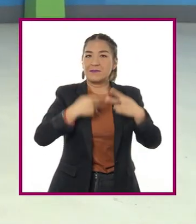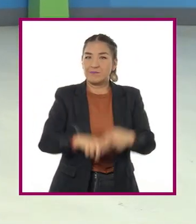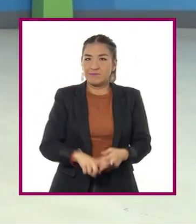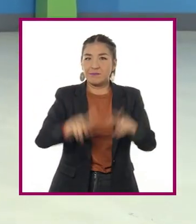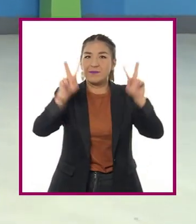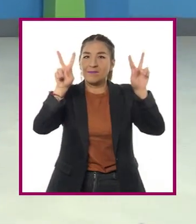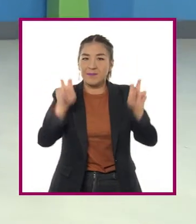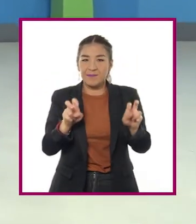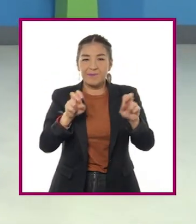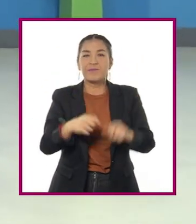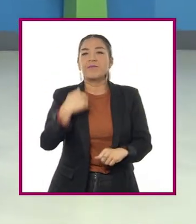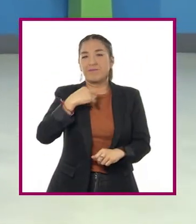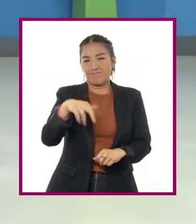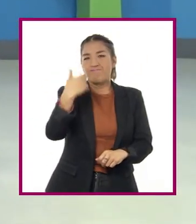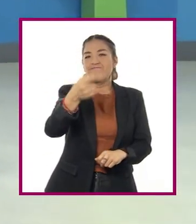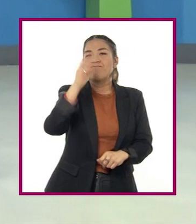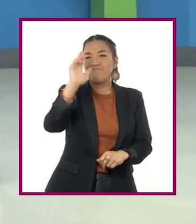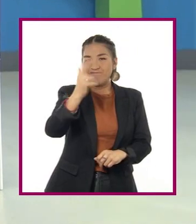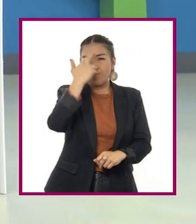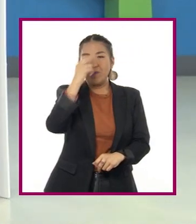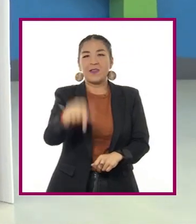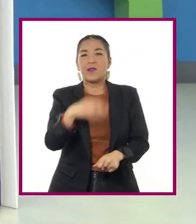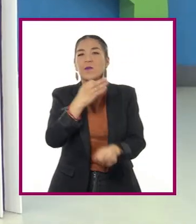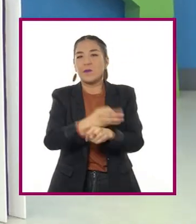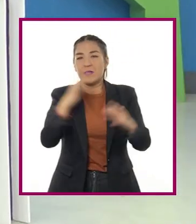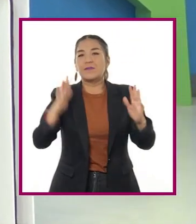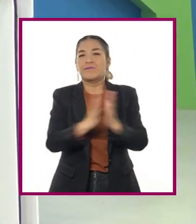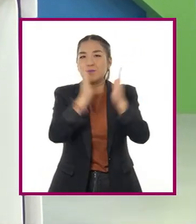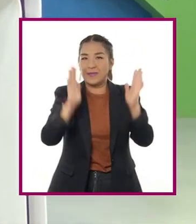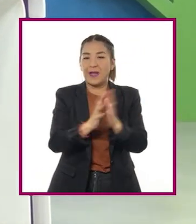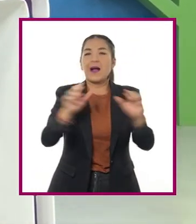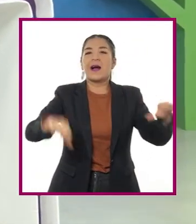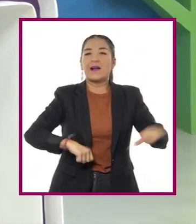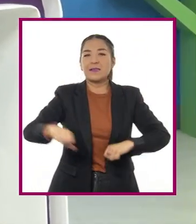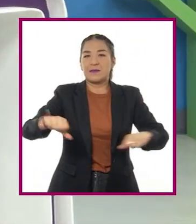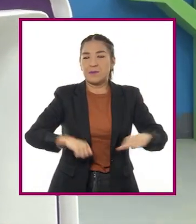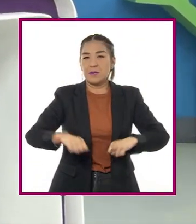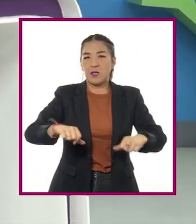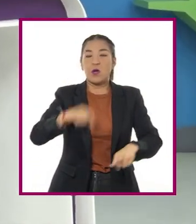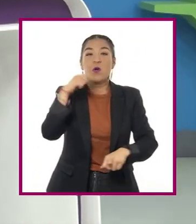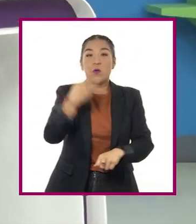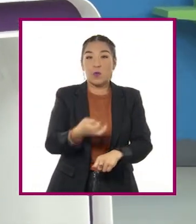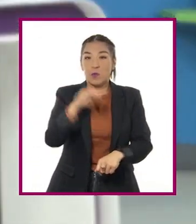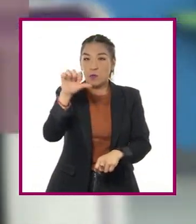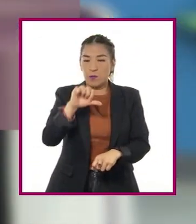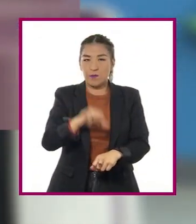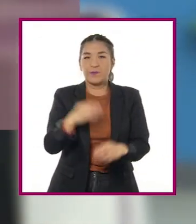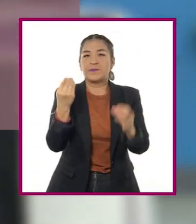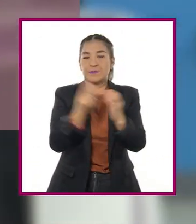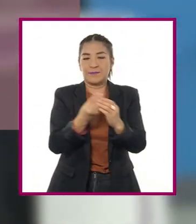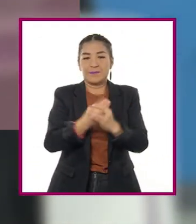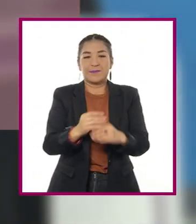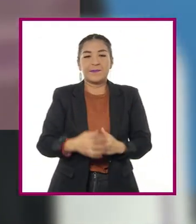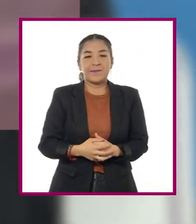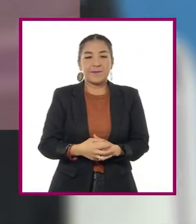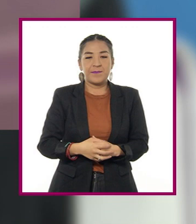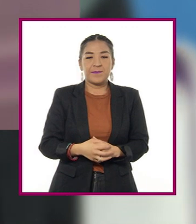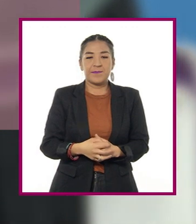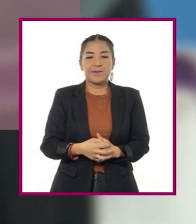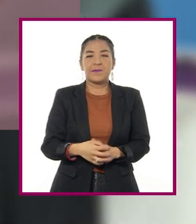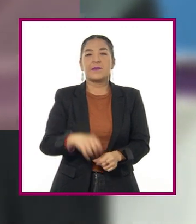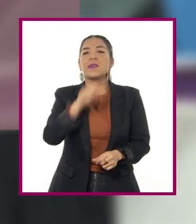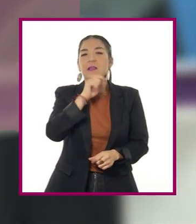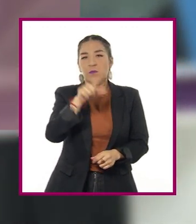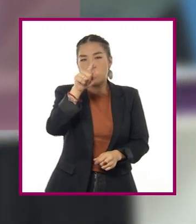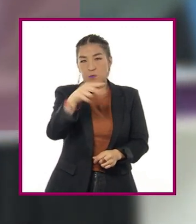les recuerdo que es importante que participen en las actividades planteadas a lo largo de la sesión. También les invito a tener cerca